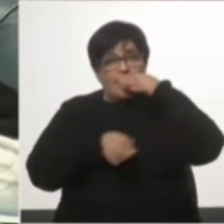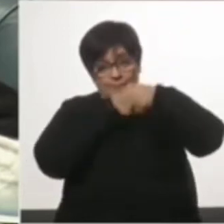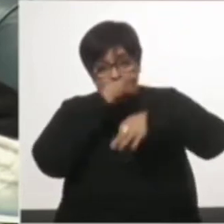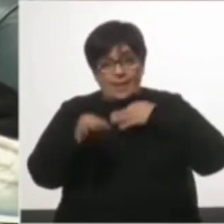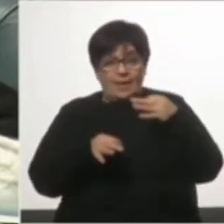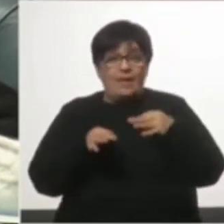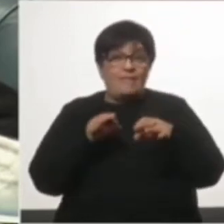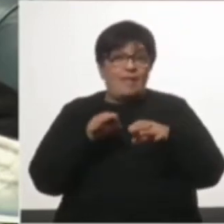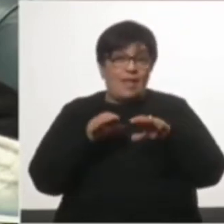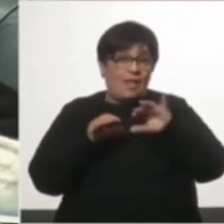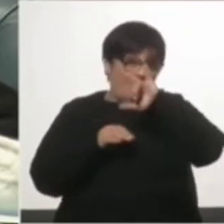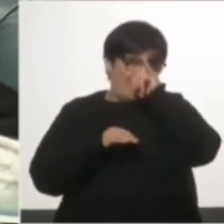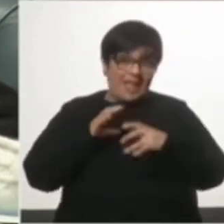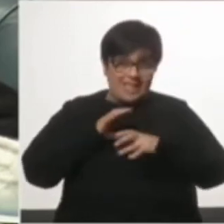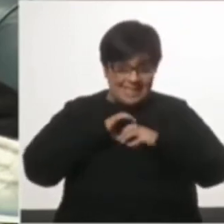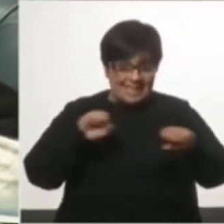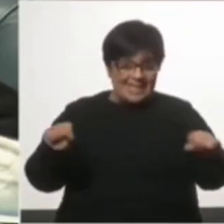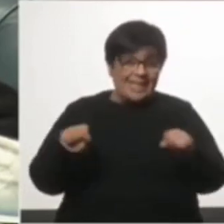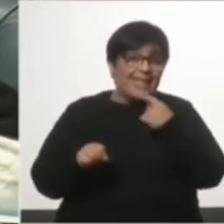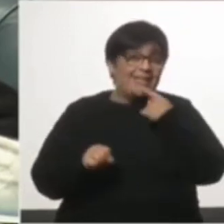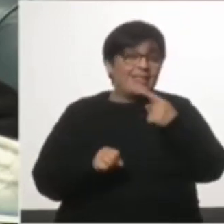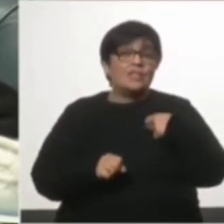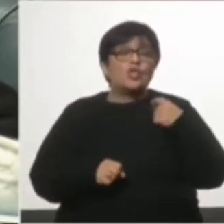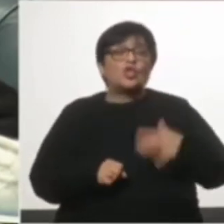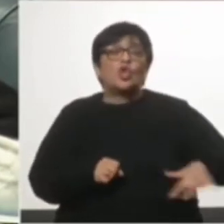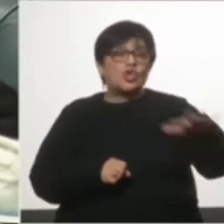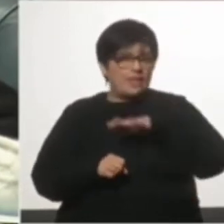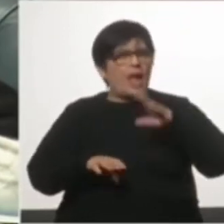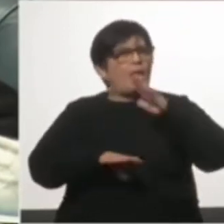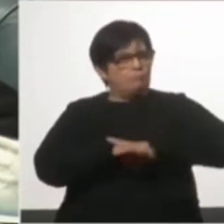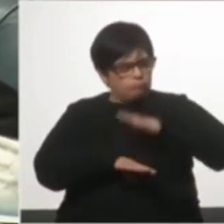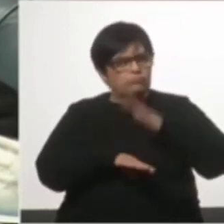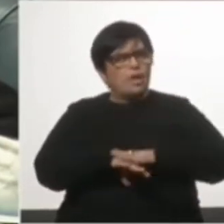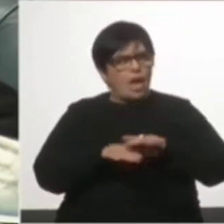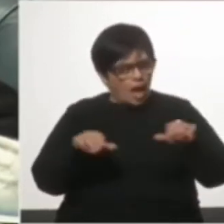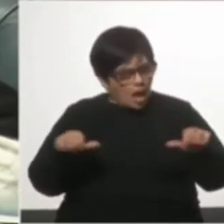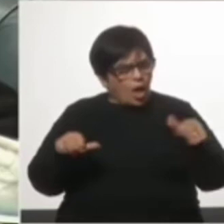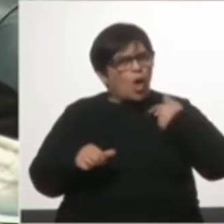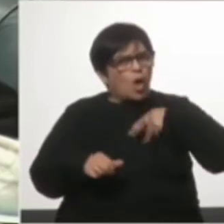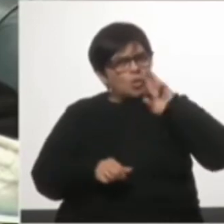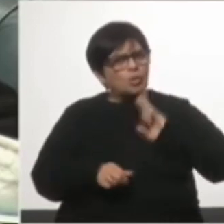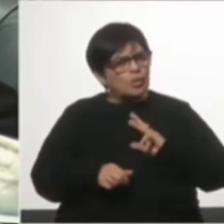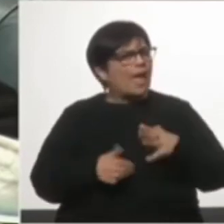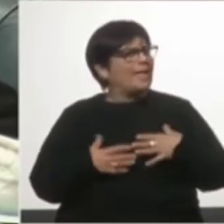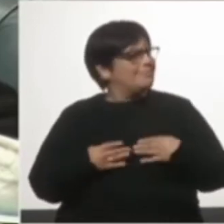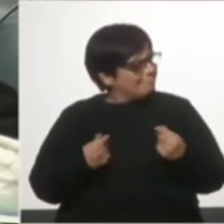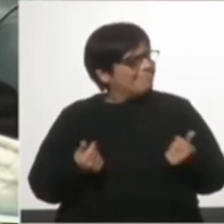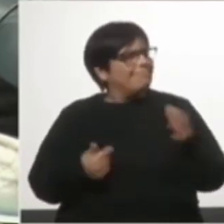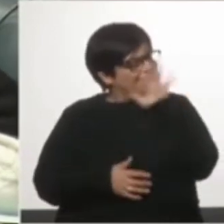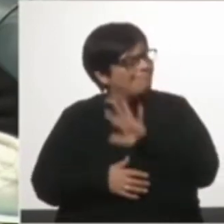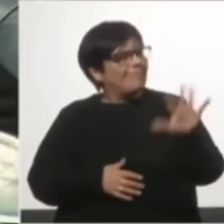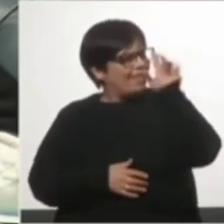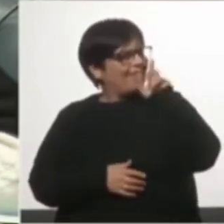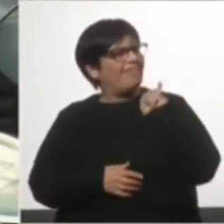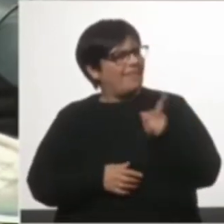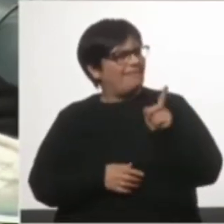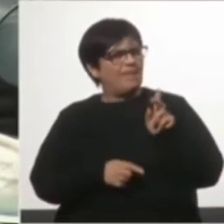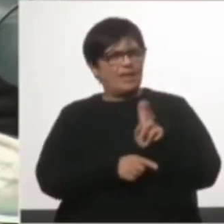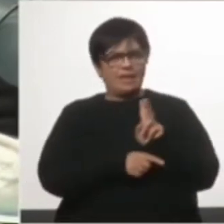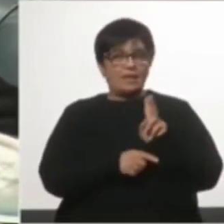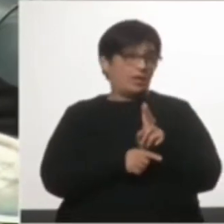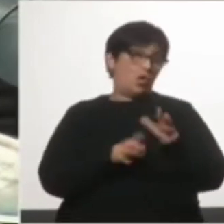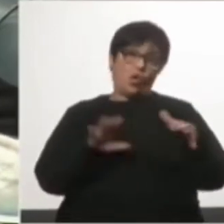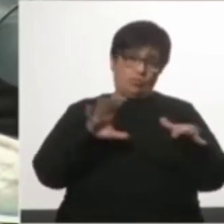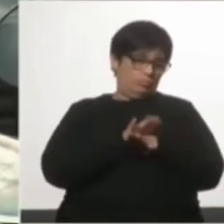secretario Álvaro Delgado, que agregaba: la sociedad ha actuado con mucha responsabilidad y hay un sentimiento nacional de que tenemos que cuidarnos, todos lo